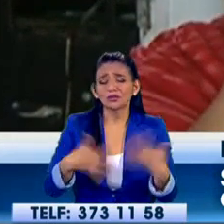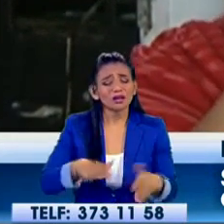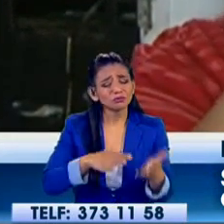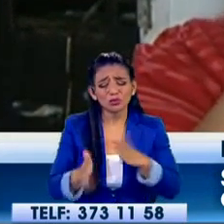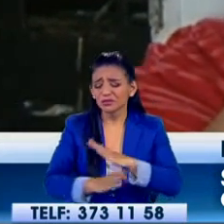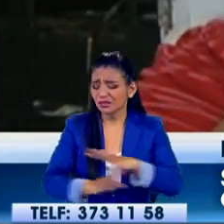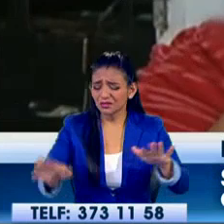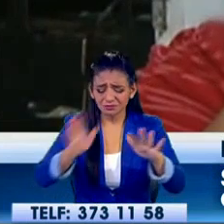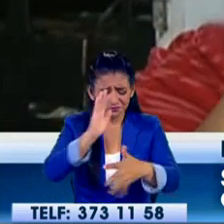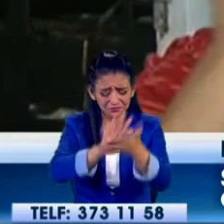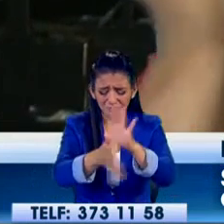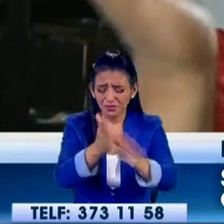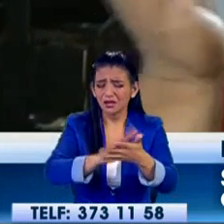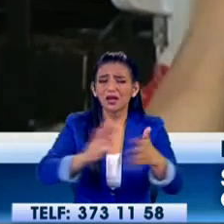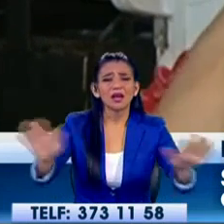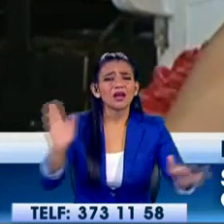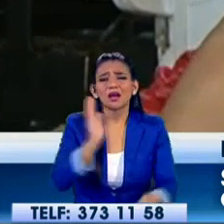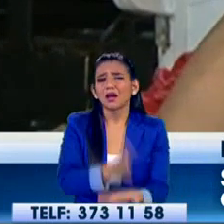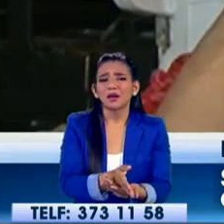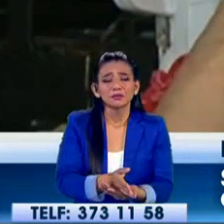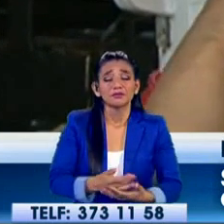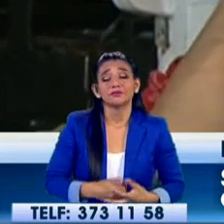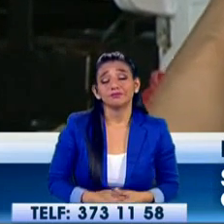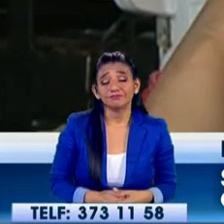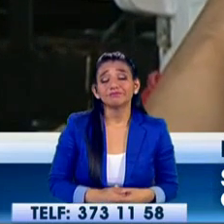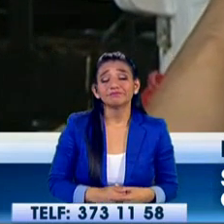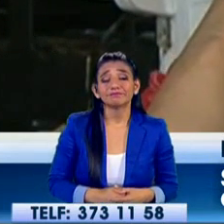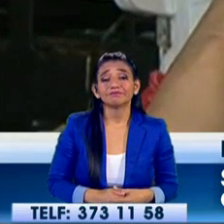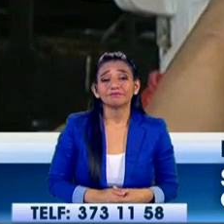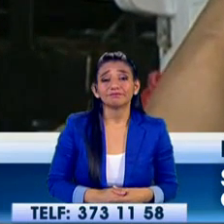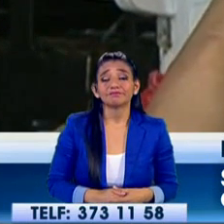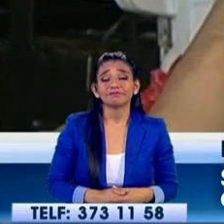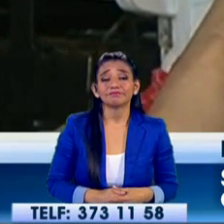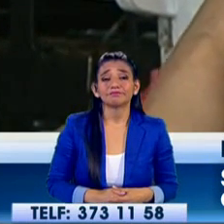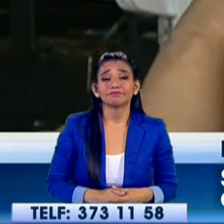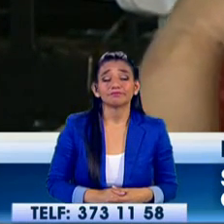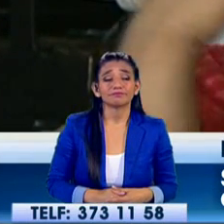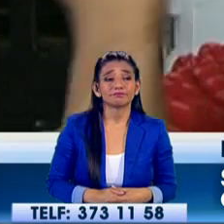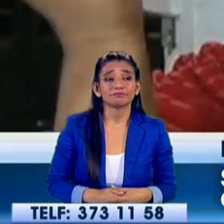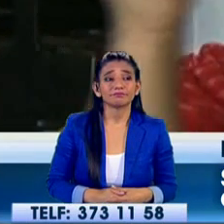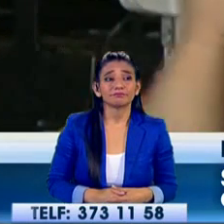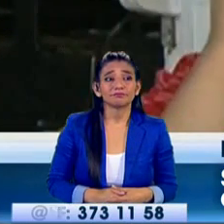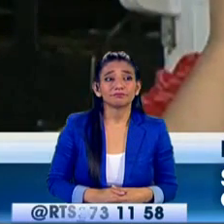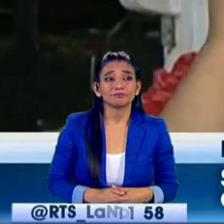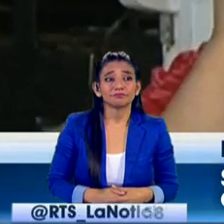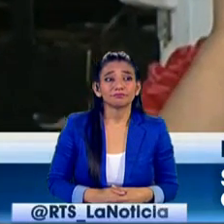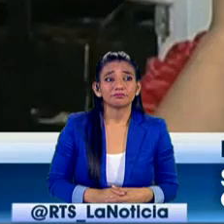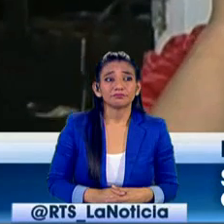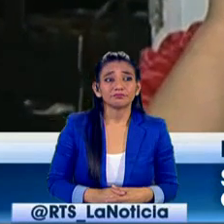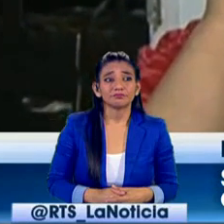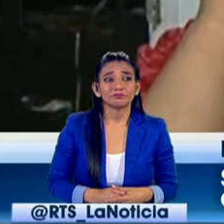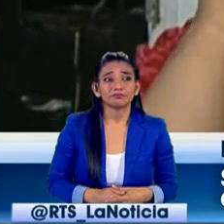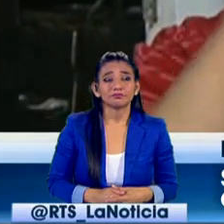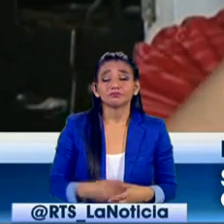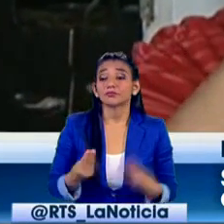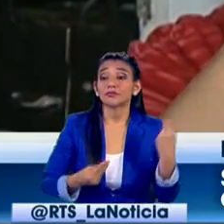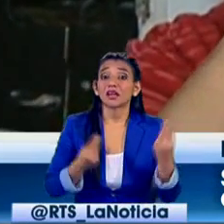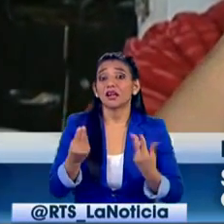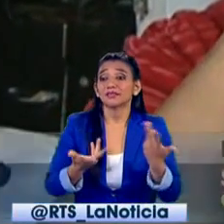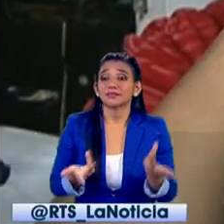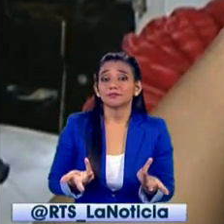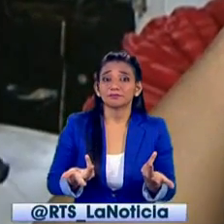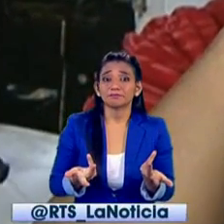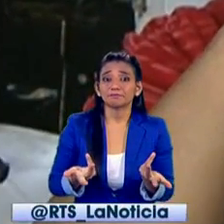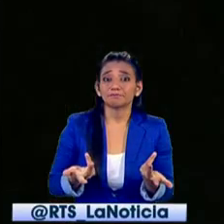pero lo vuelvo a ver y digo, no lo voy a dejar morirse. Tengo que seguir tocando puertas porque no me queda más.